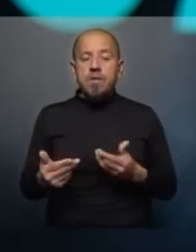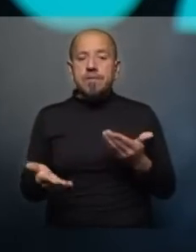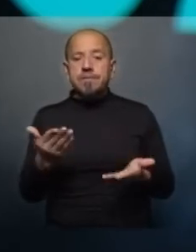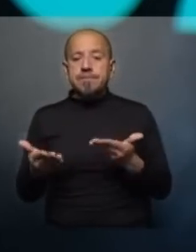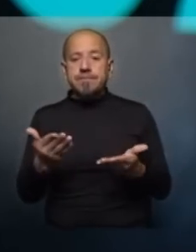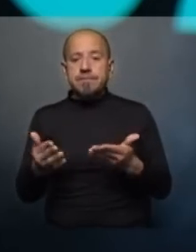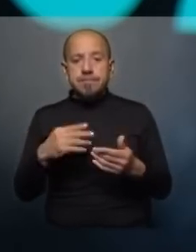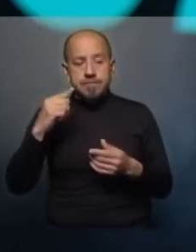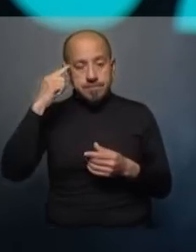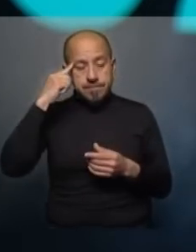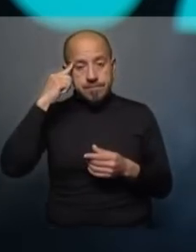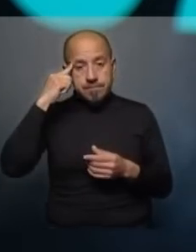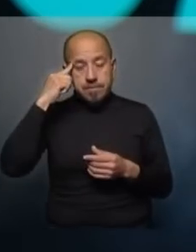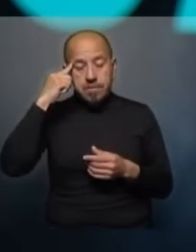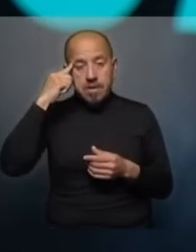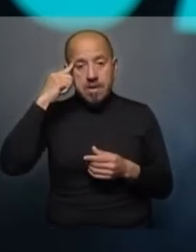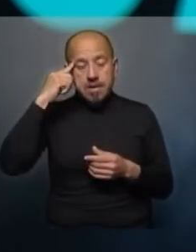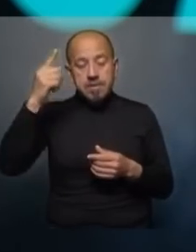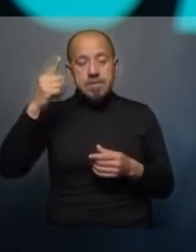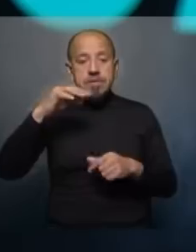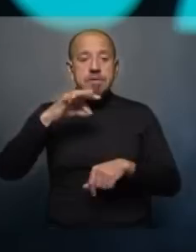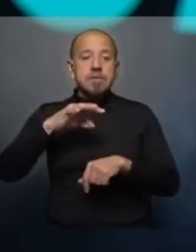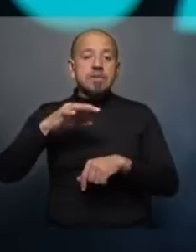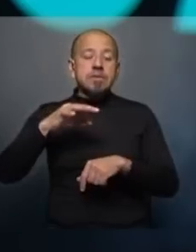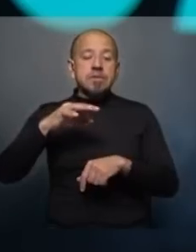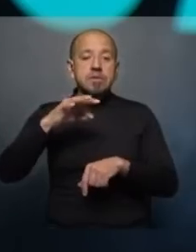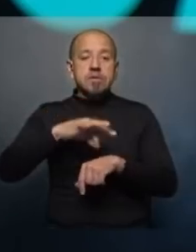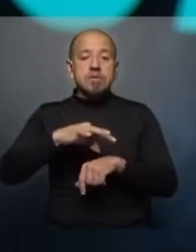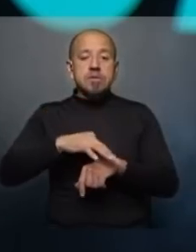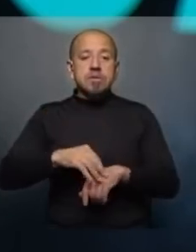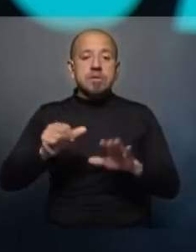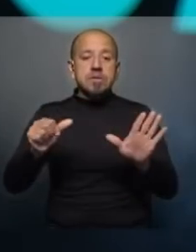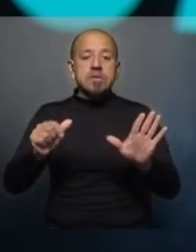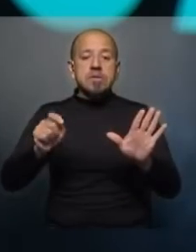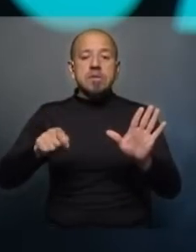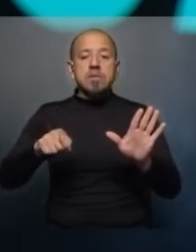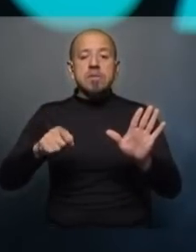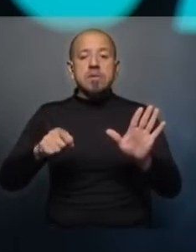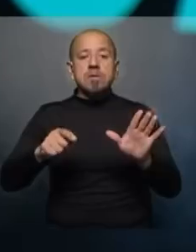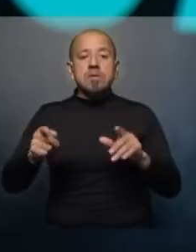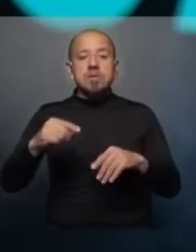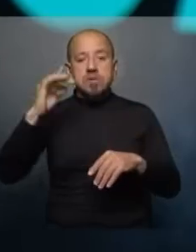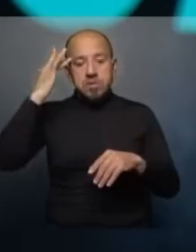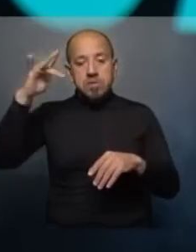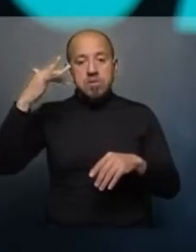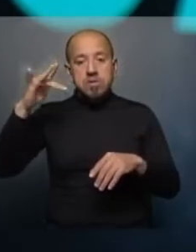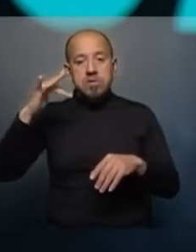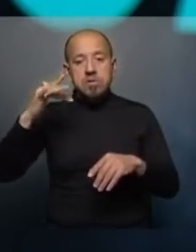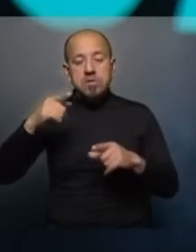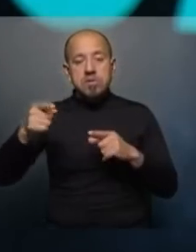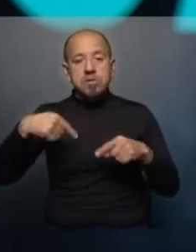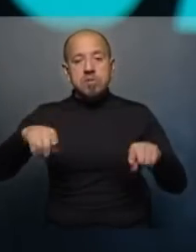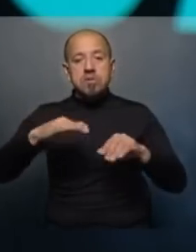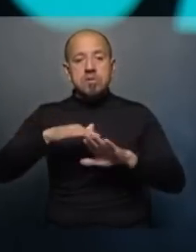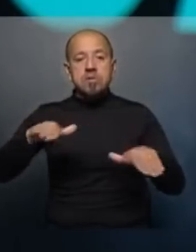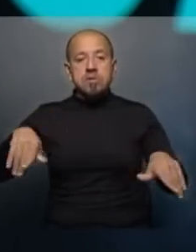un psiquiatra infantil psiquiatra infantil y no y no y ti que esperar 6 meses este un adolescente para ser visto por un psiquiatra de niños y